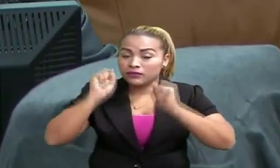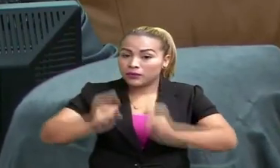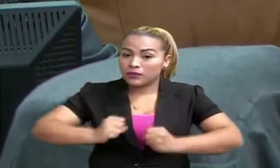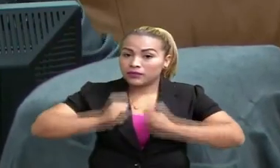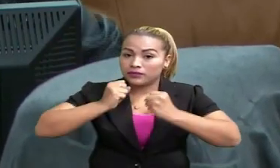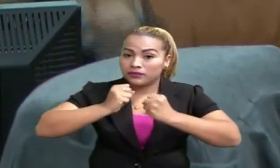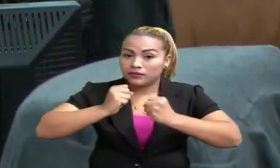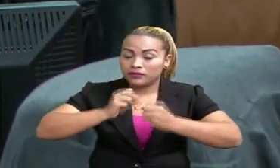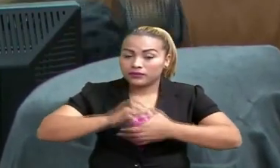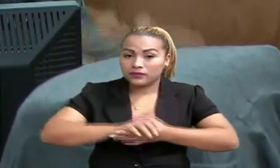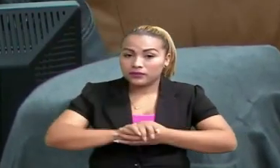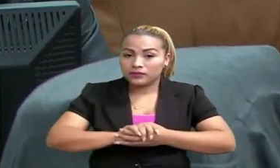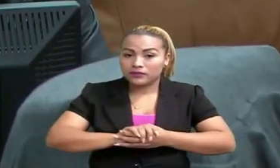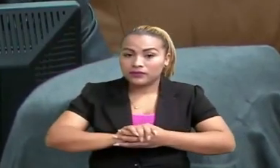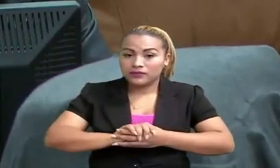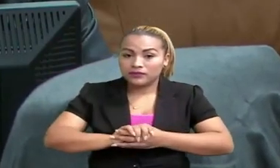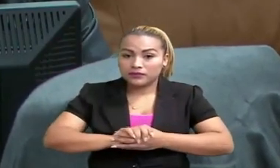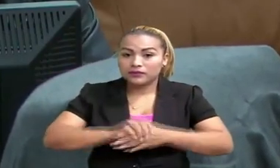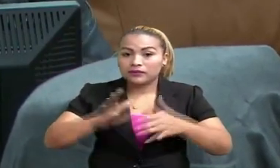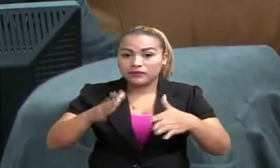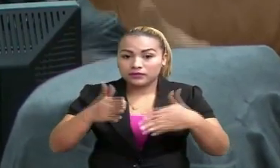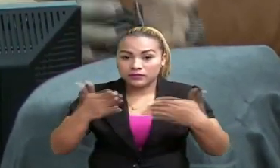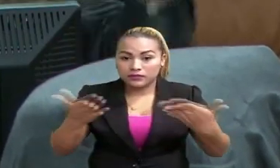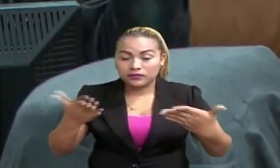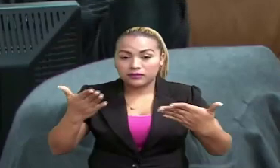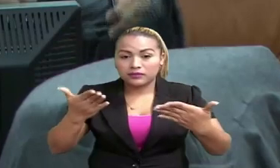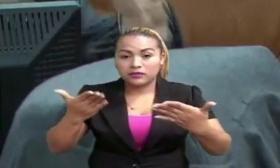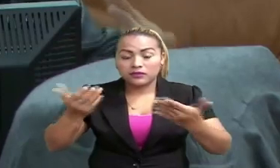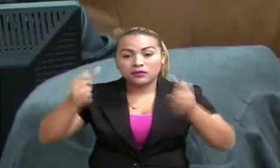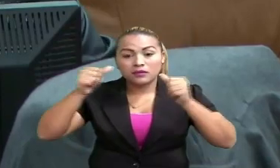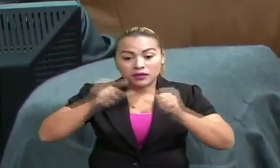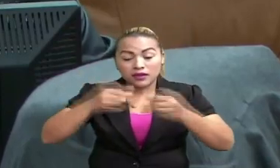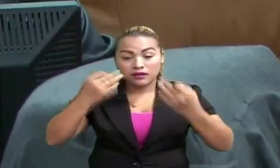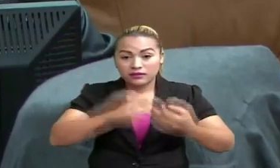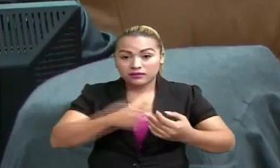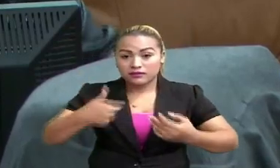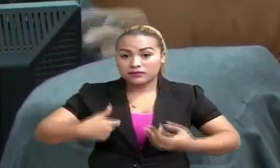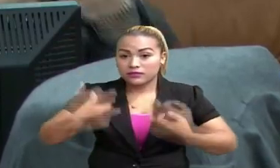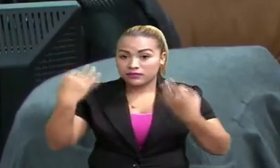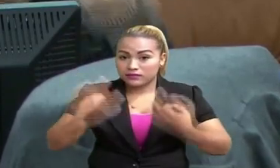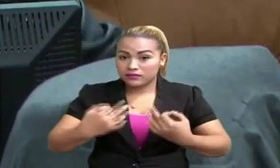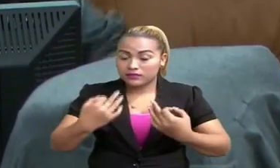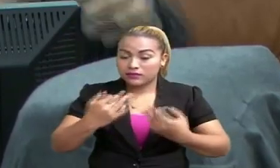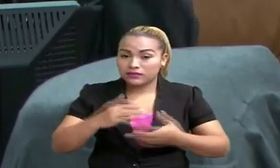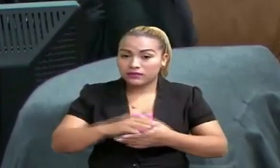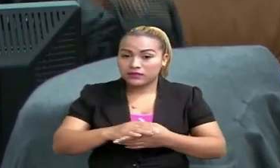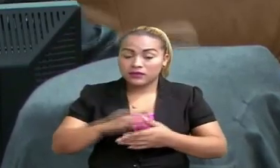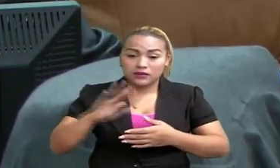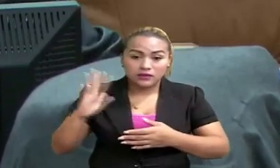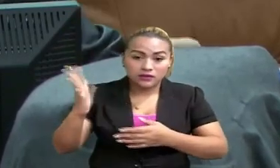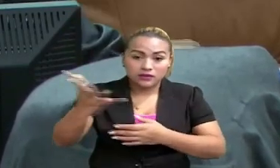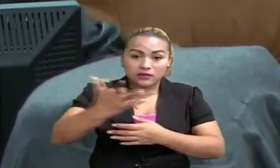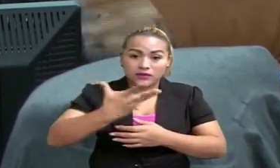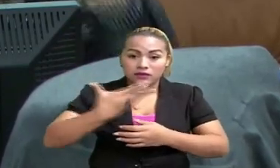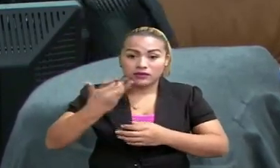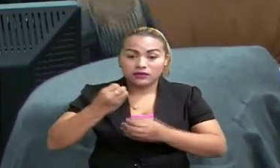para que tributen más. Y estamos garantizando que todos los